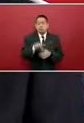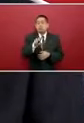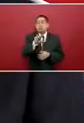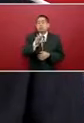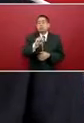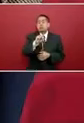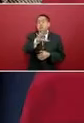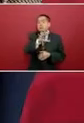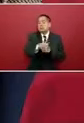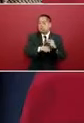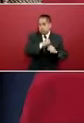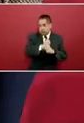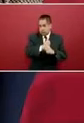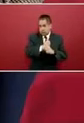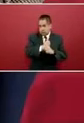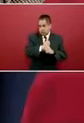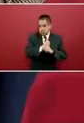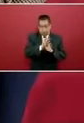65.